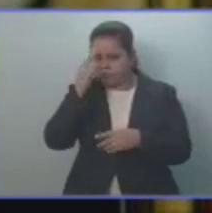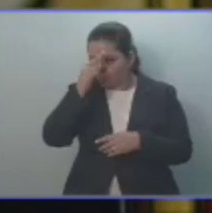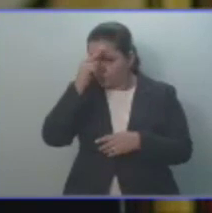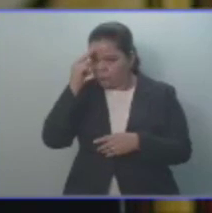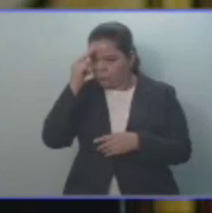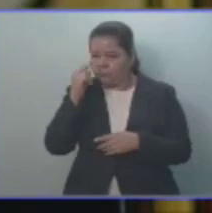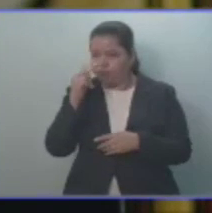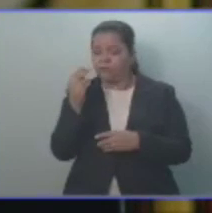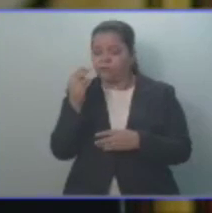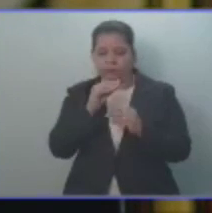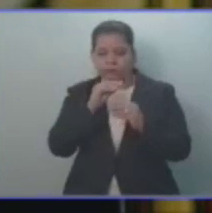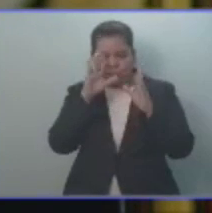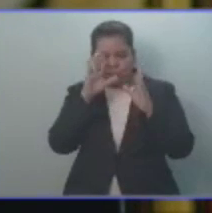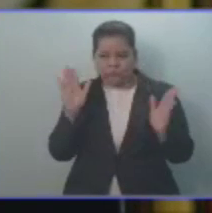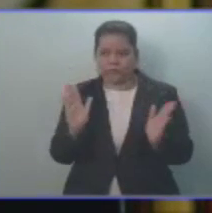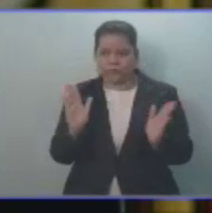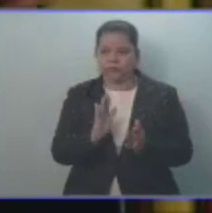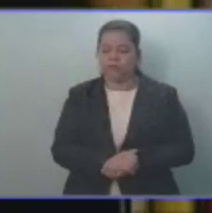absolutamente clara.